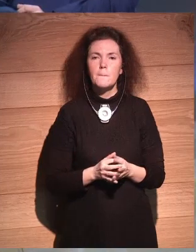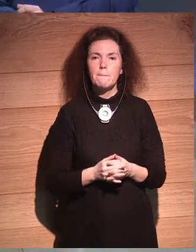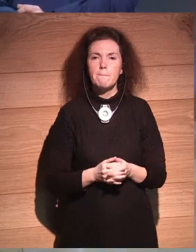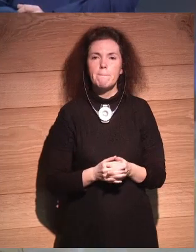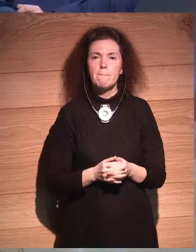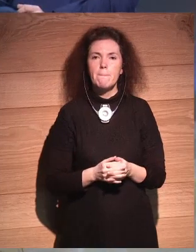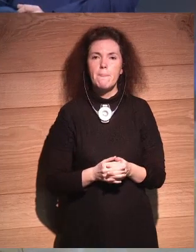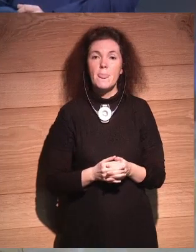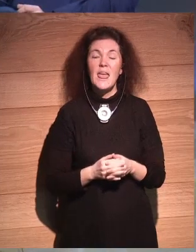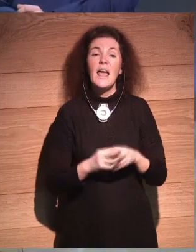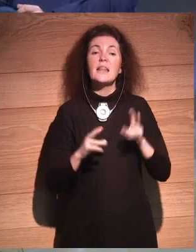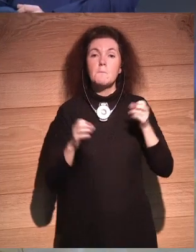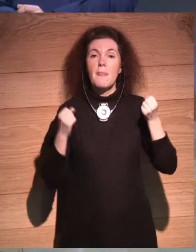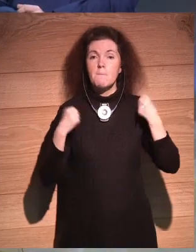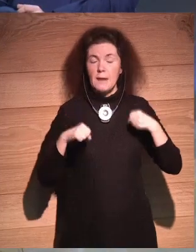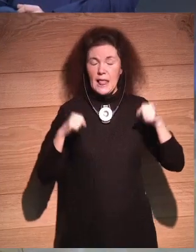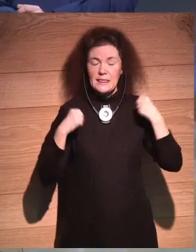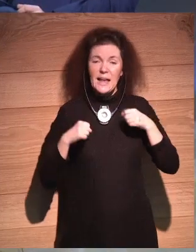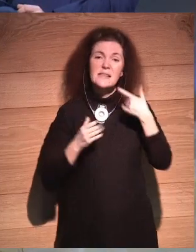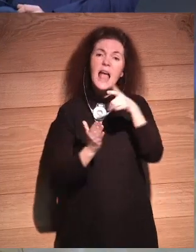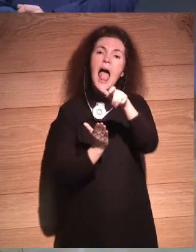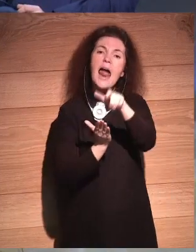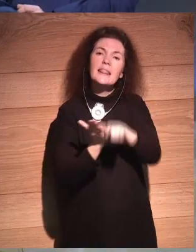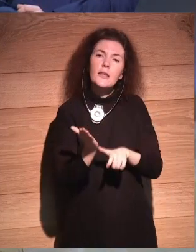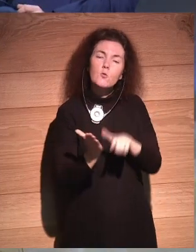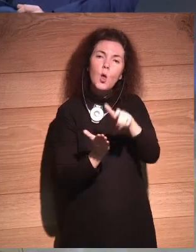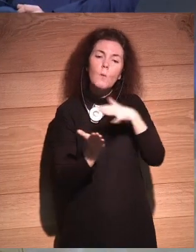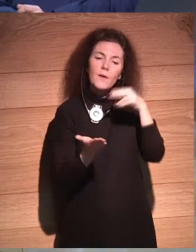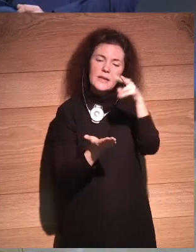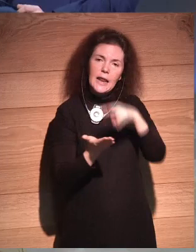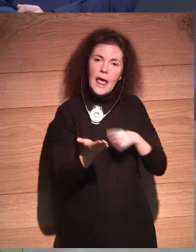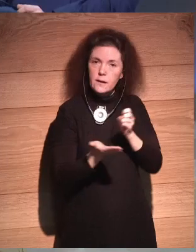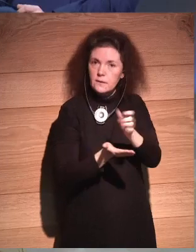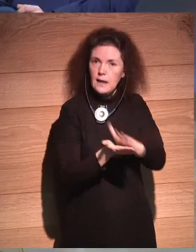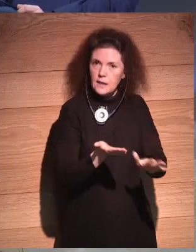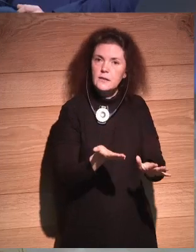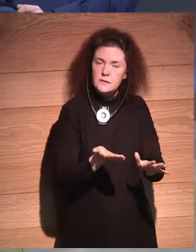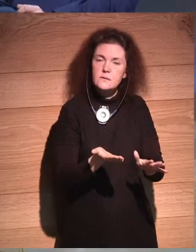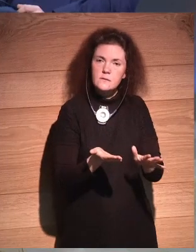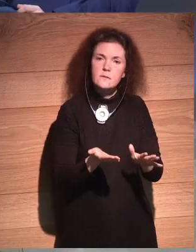Bueno, primero la parte práctica. Este artículo lo puedes leer gratuitamente